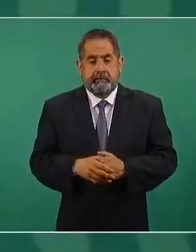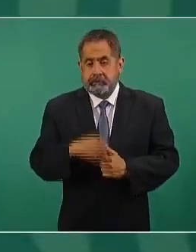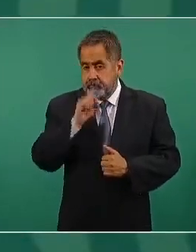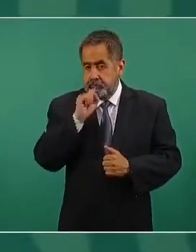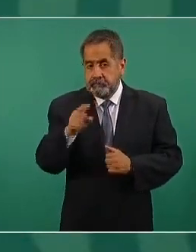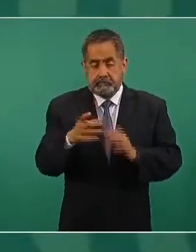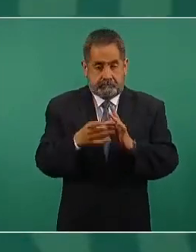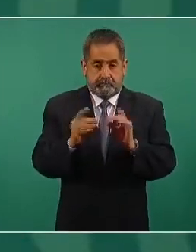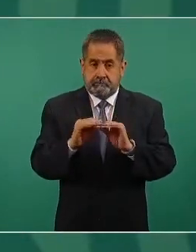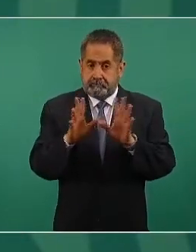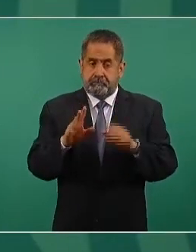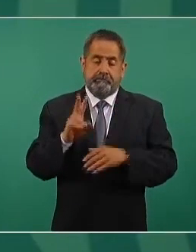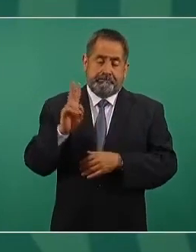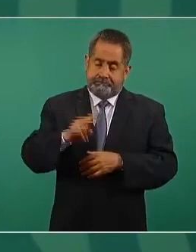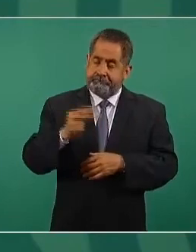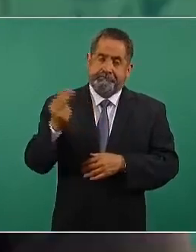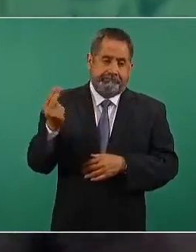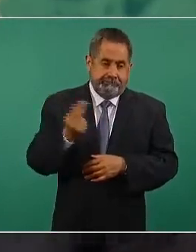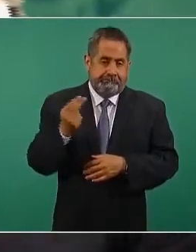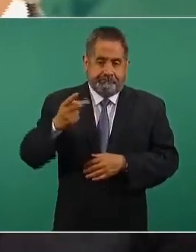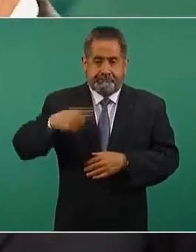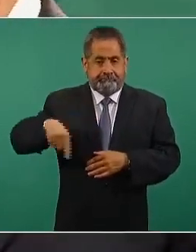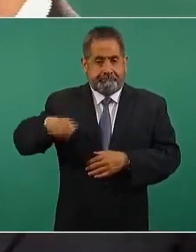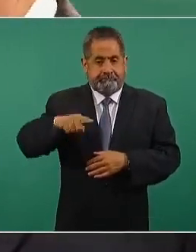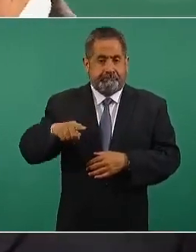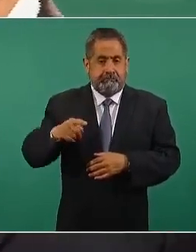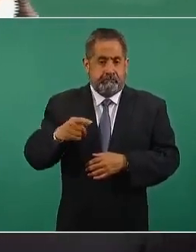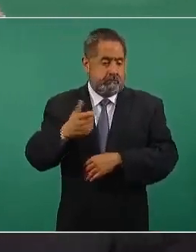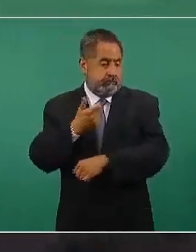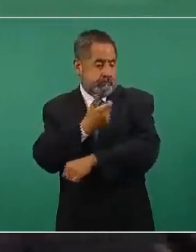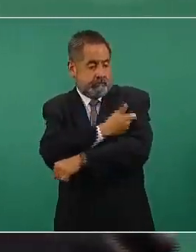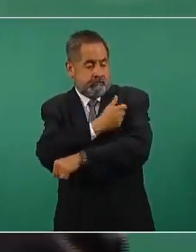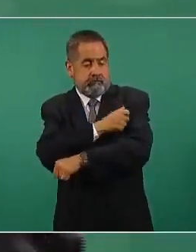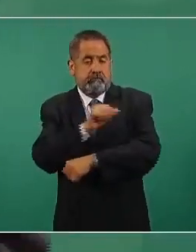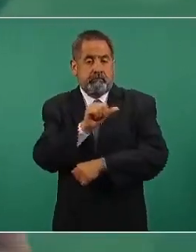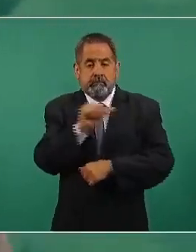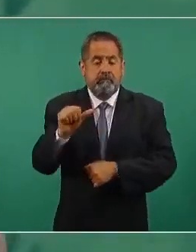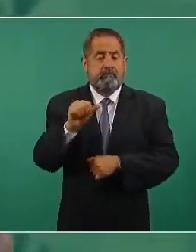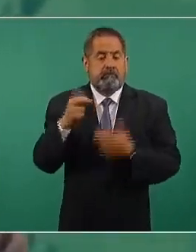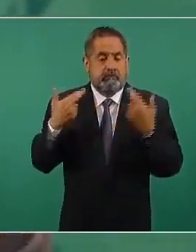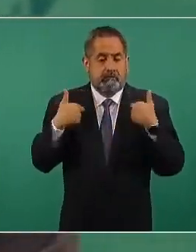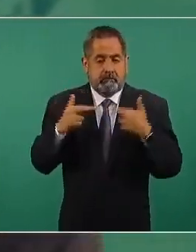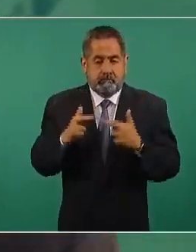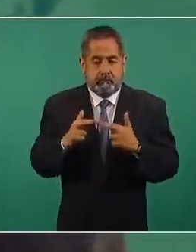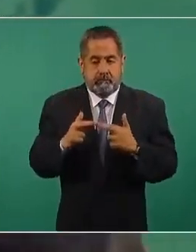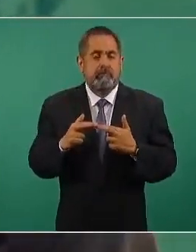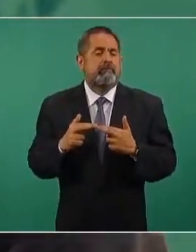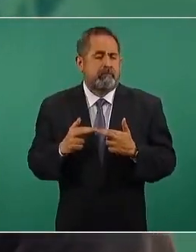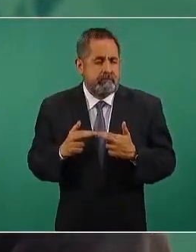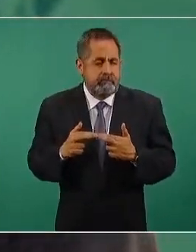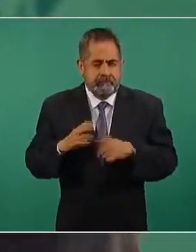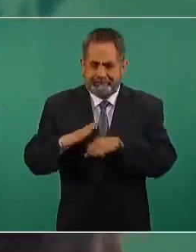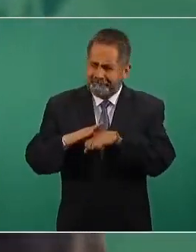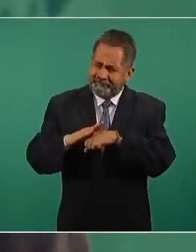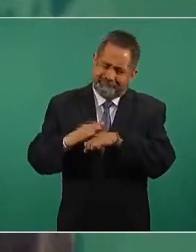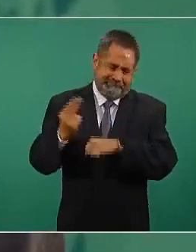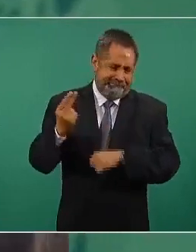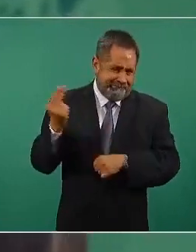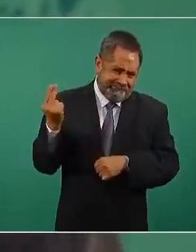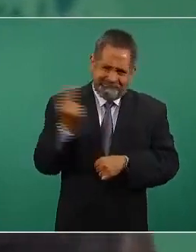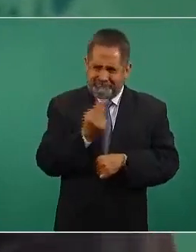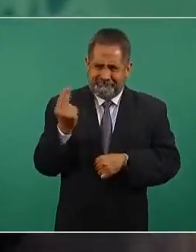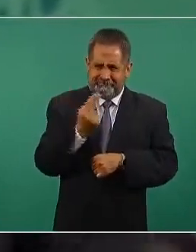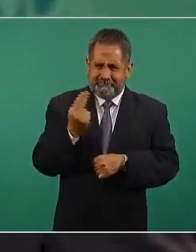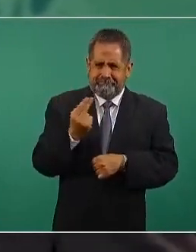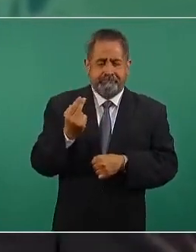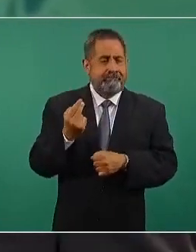aclaro de que necesitamos tener vacunados a los maestros, porque urge el regreso